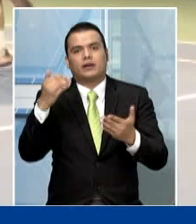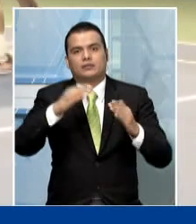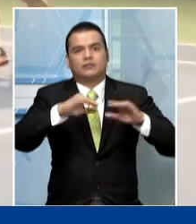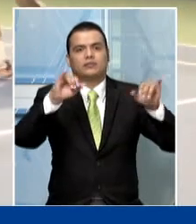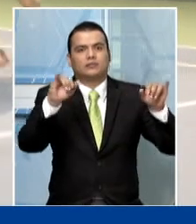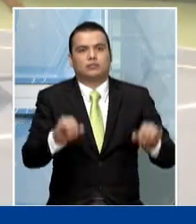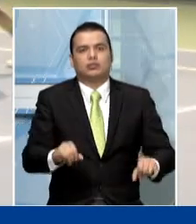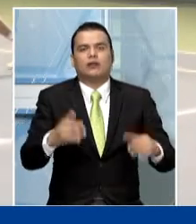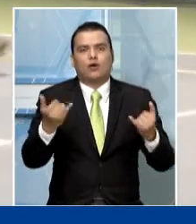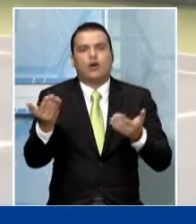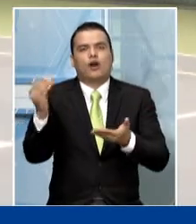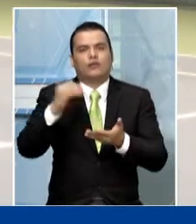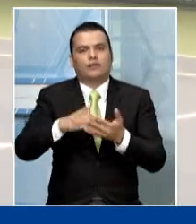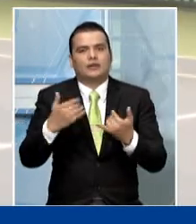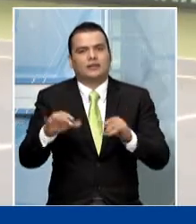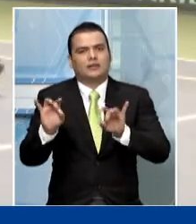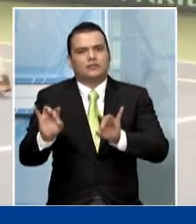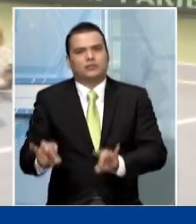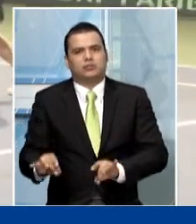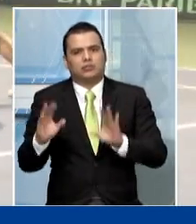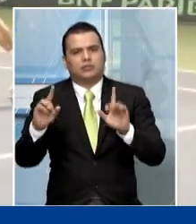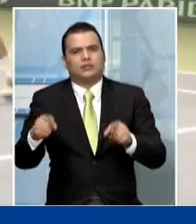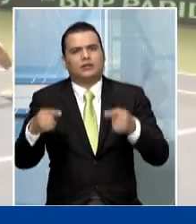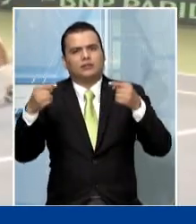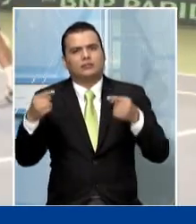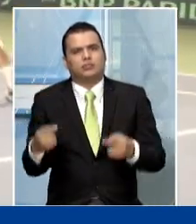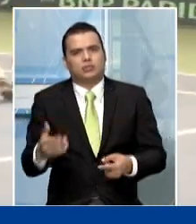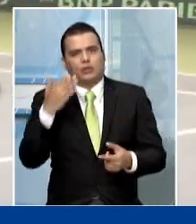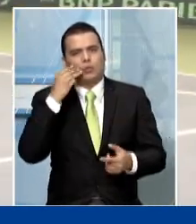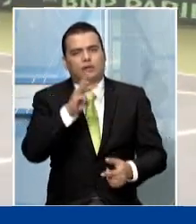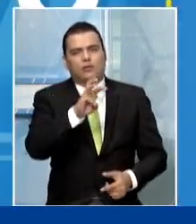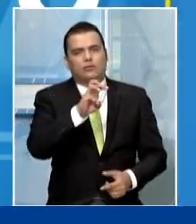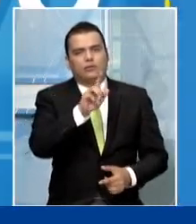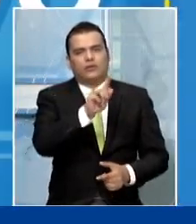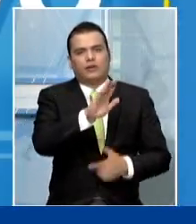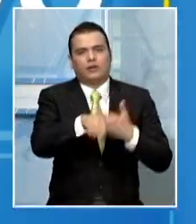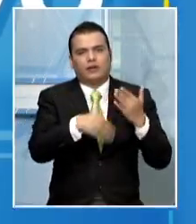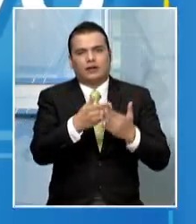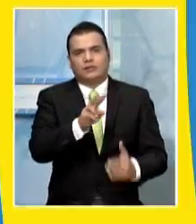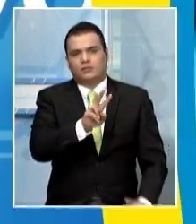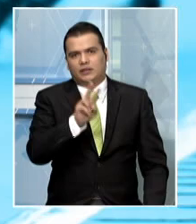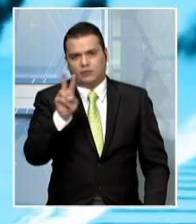el abierto de australia comenzará el 8 de febrero a ir hasta el 22